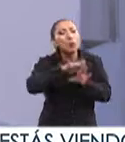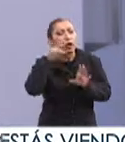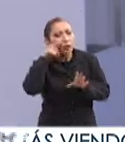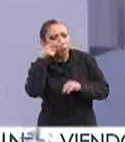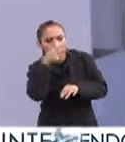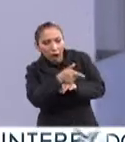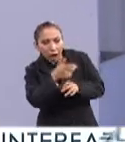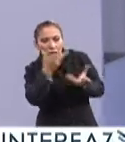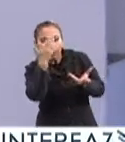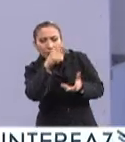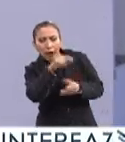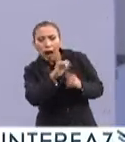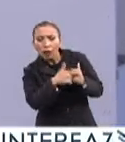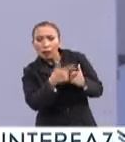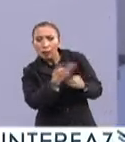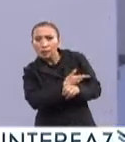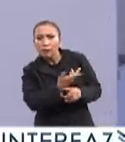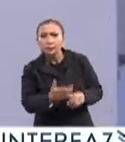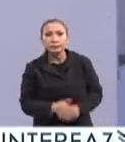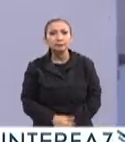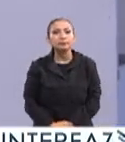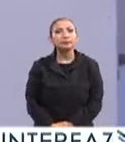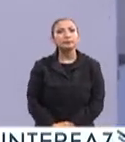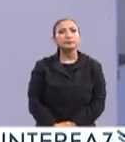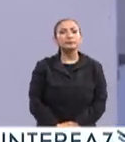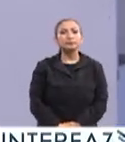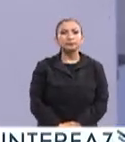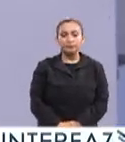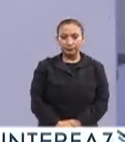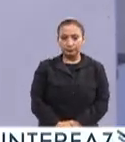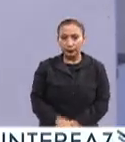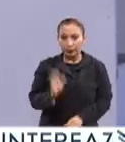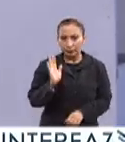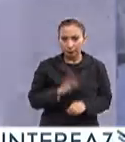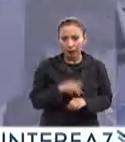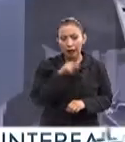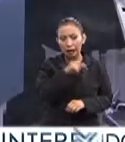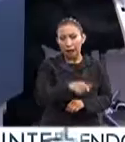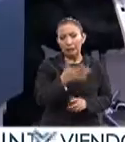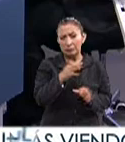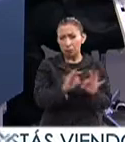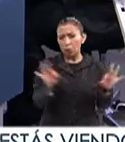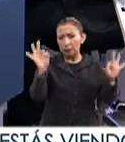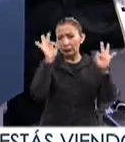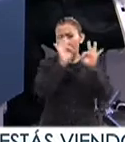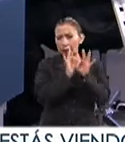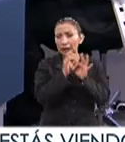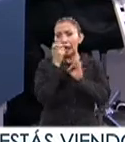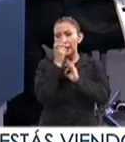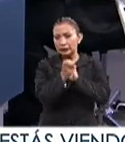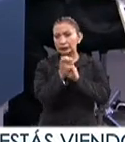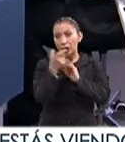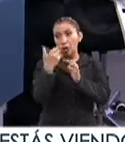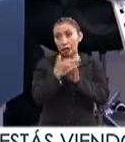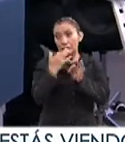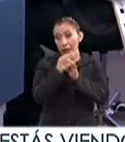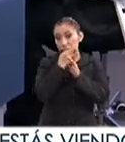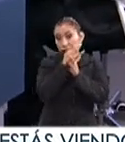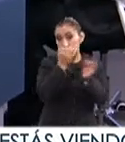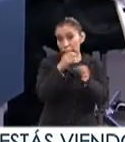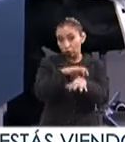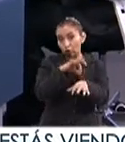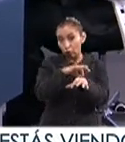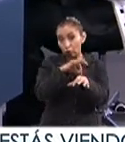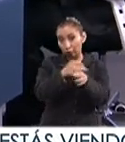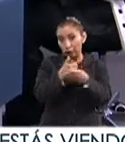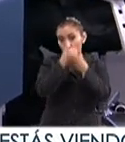detectarlo y cómo saber que algo grave está pasando? Bueno, sobre todo la parte bien importante y sobre todo estos espacios nos ayudan mucho a nosotros los